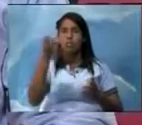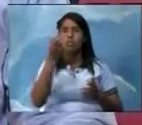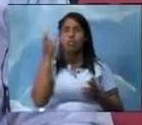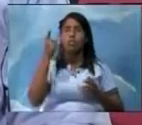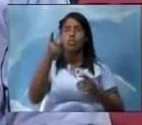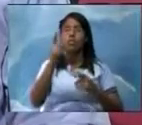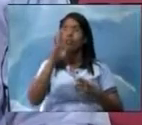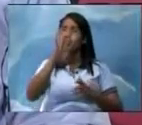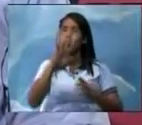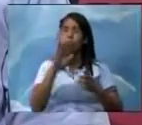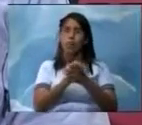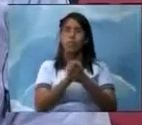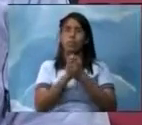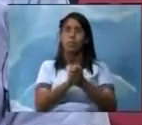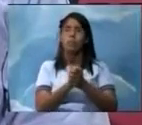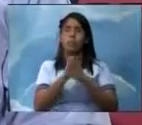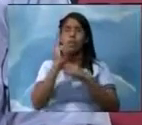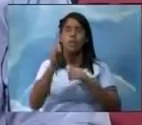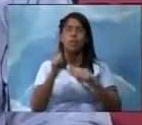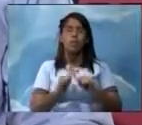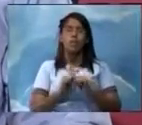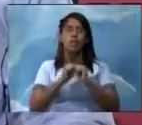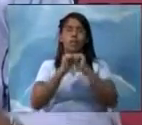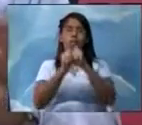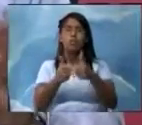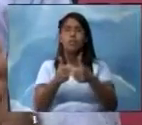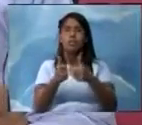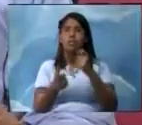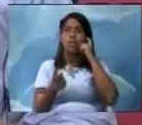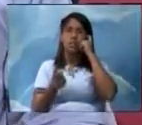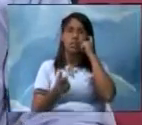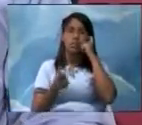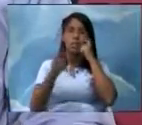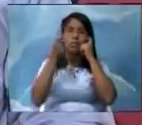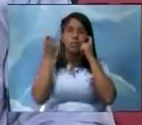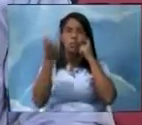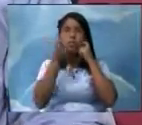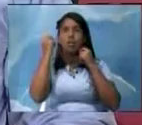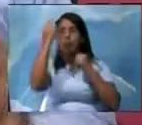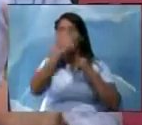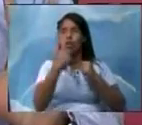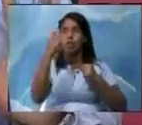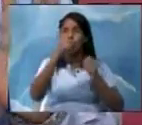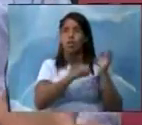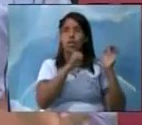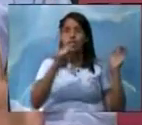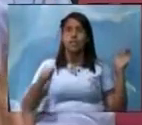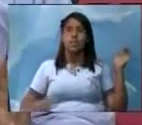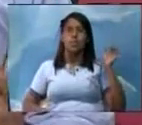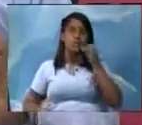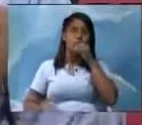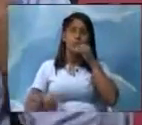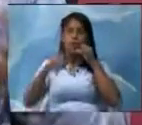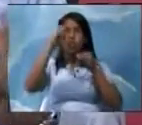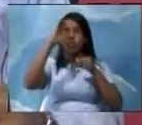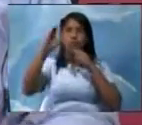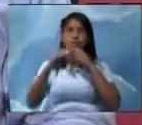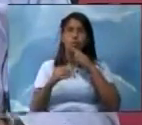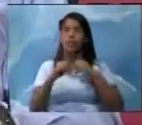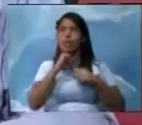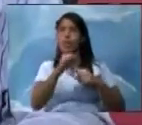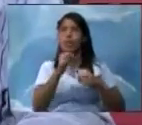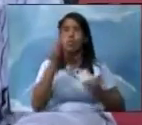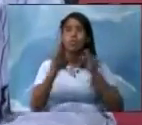sus cuatro compañeros y comienzan a buscar el rostro del señor Dios es justo Dios es